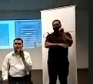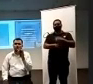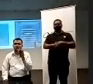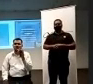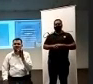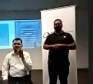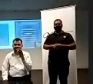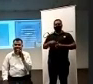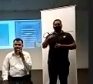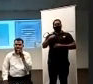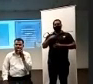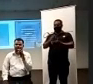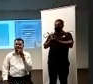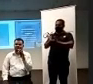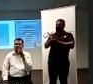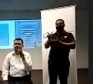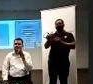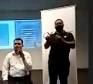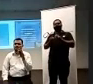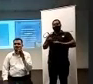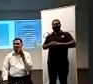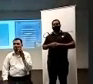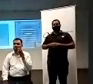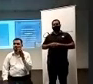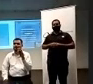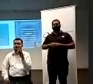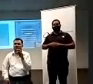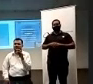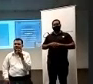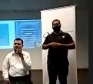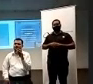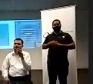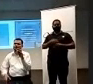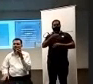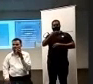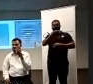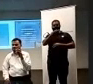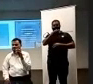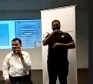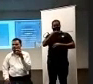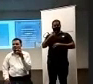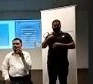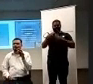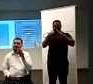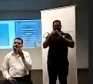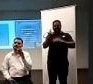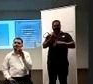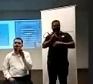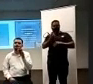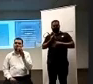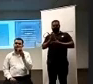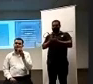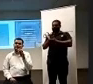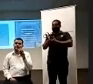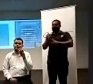¿O cómo me iba a llegar al servicio de salud pública si el Uber no quería mover, si yo vivía lejos? Porque tenemos que